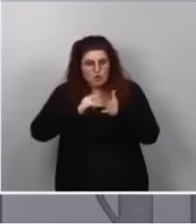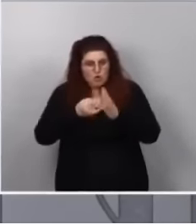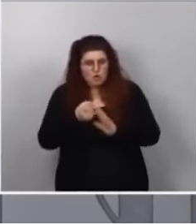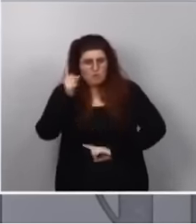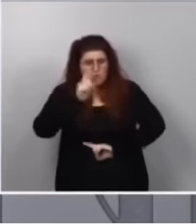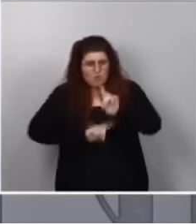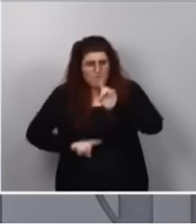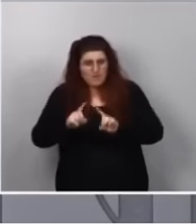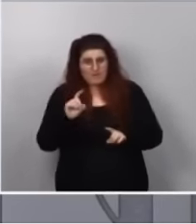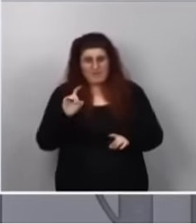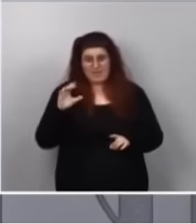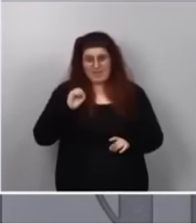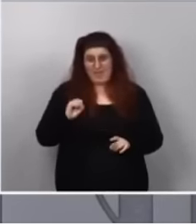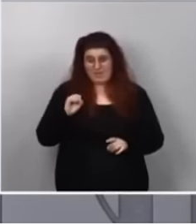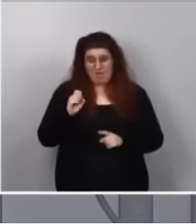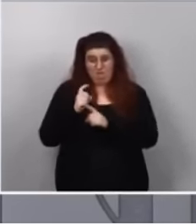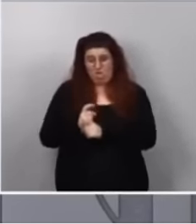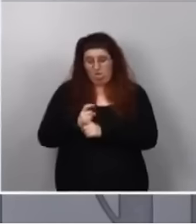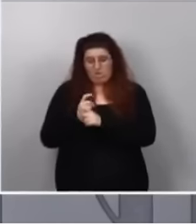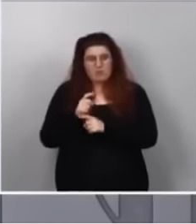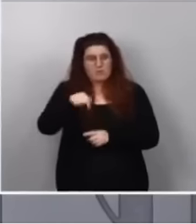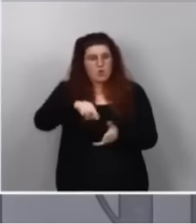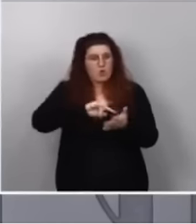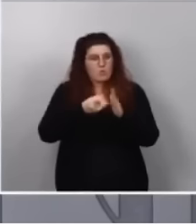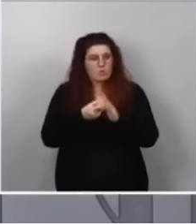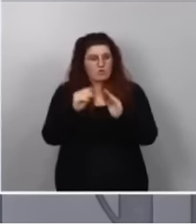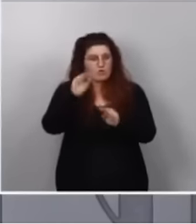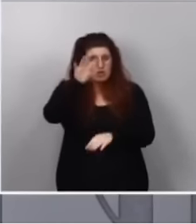hace 15 años, hoy siguen sin tener un proyecto para Cataluña.